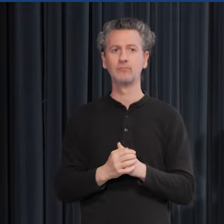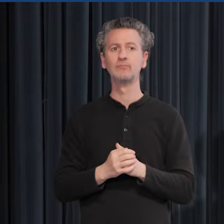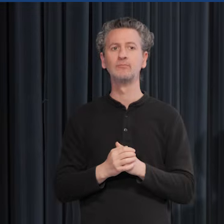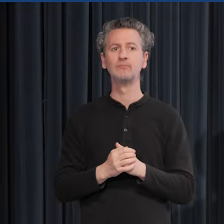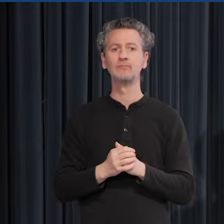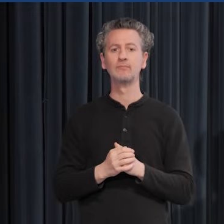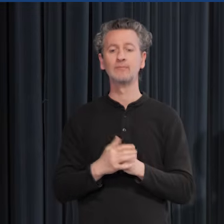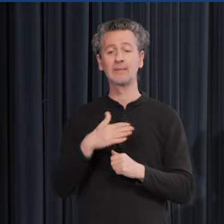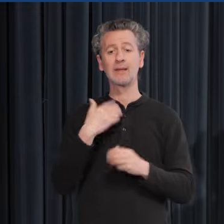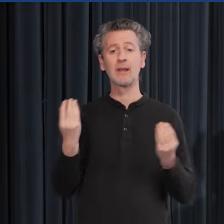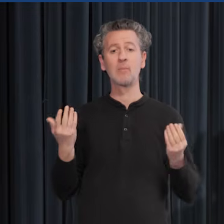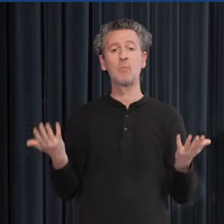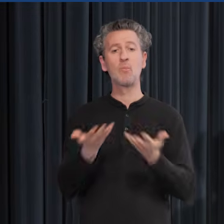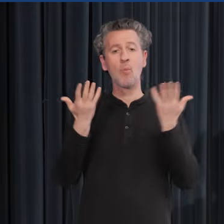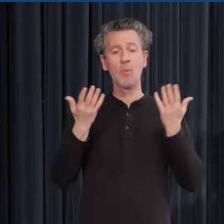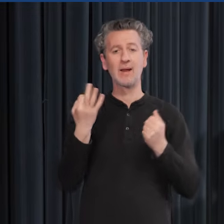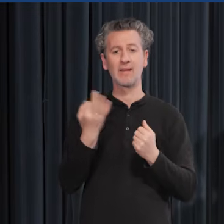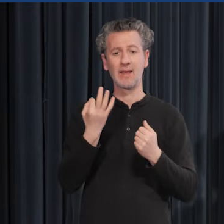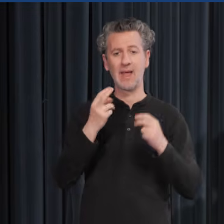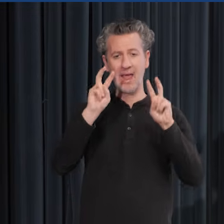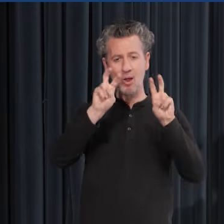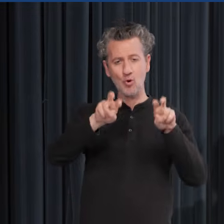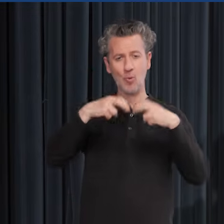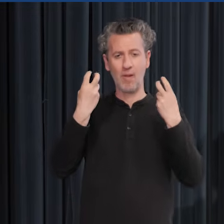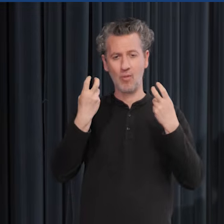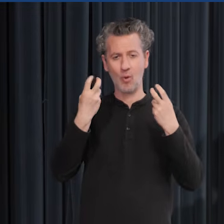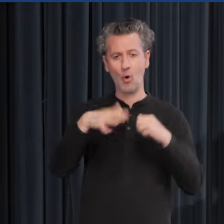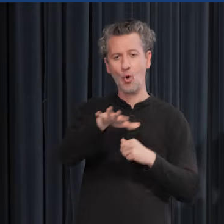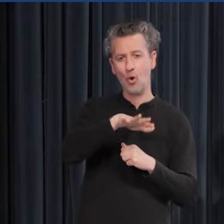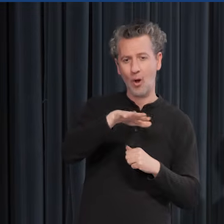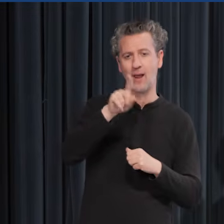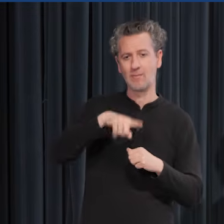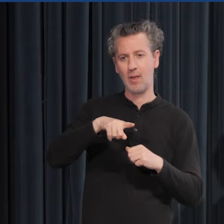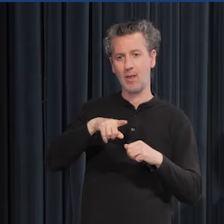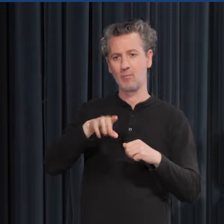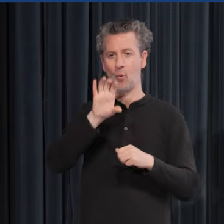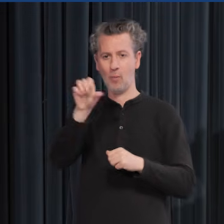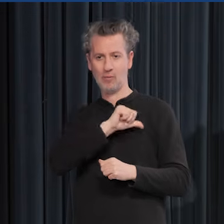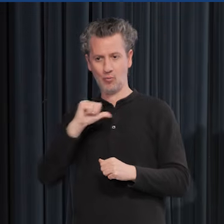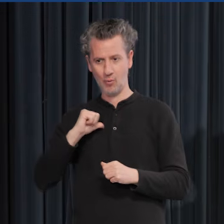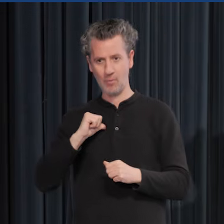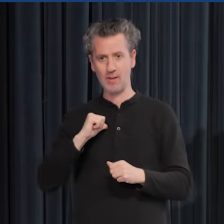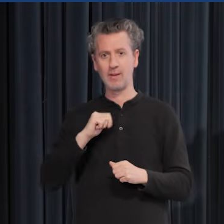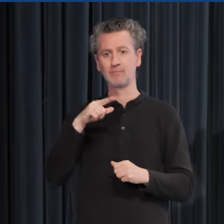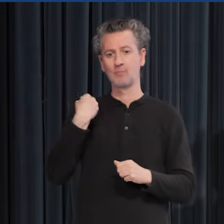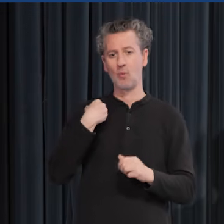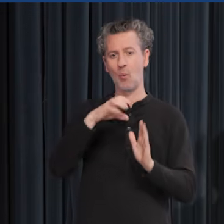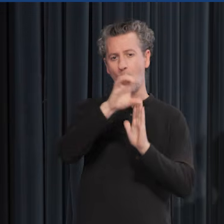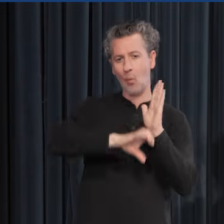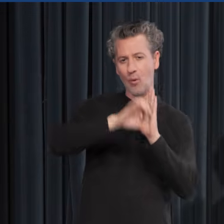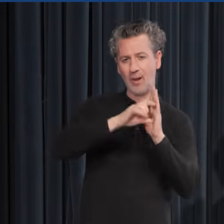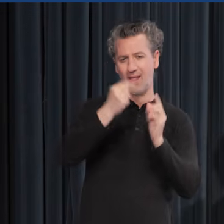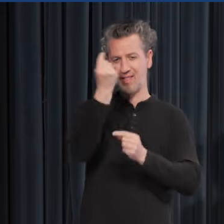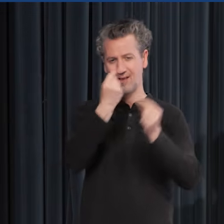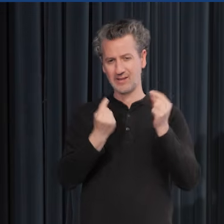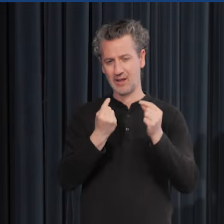Lo que quiere promover es la innovación local, el desarrollo regional y basándose en un diseño curricular en 3 niveles.